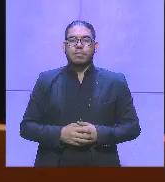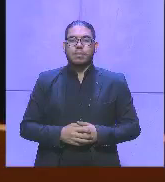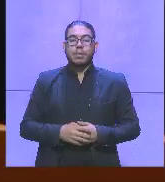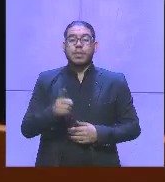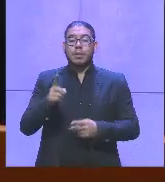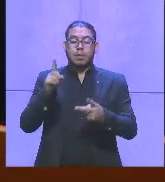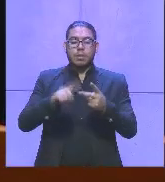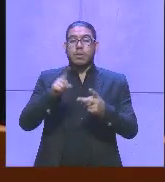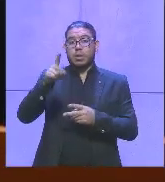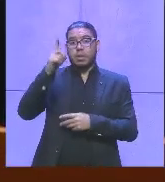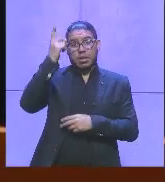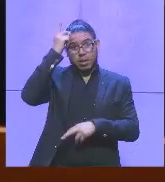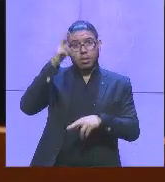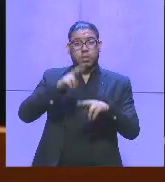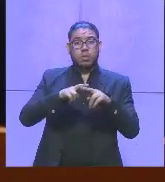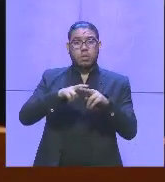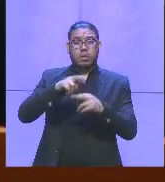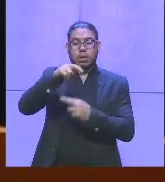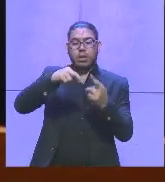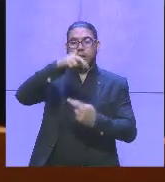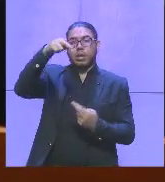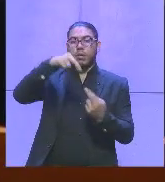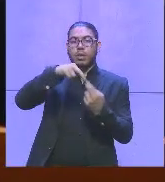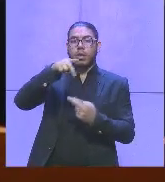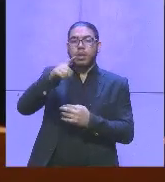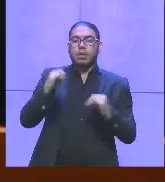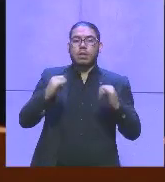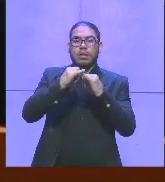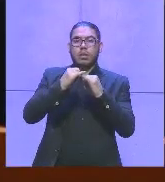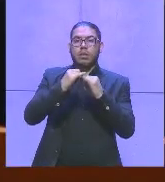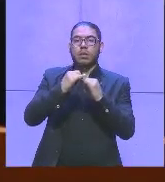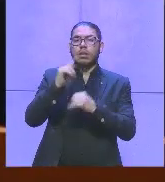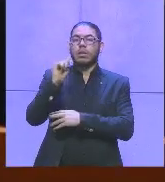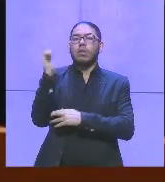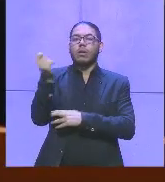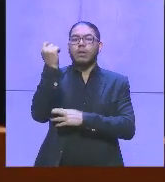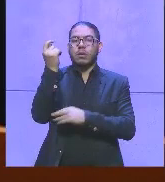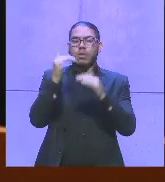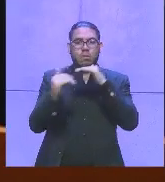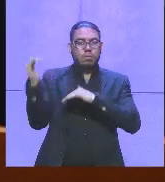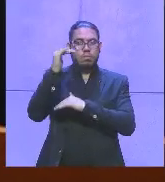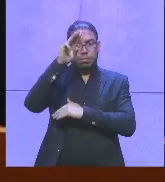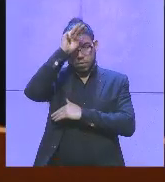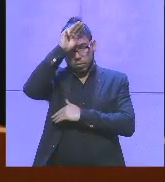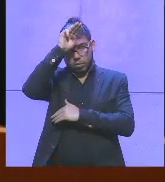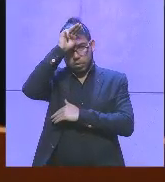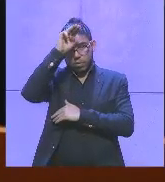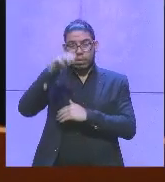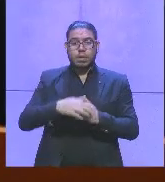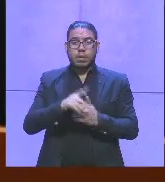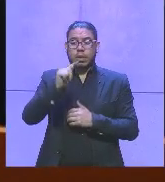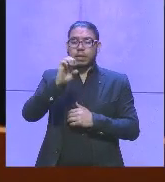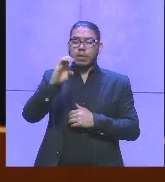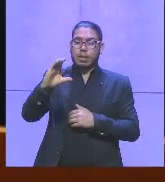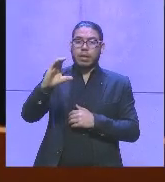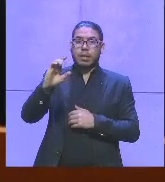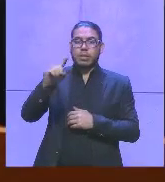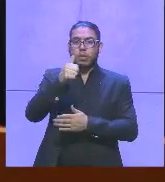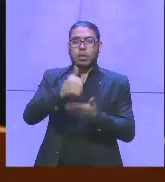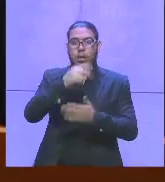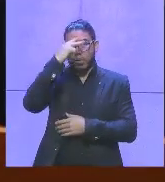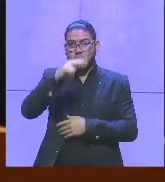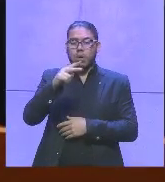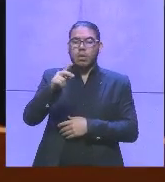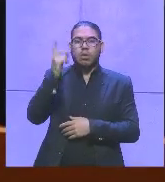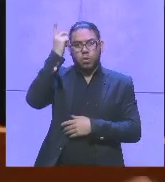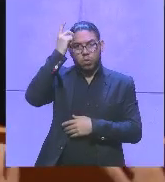Y del director regional del Departamento de Derecho en el Instituto Tecnológico y de Estudios Superiores de Monterrey Campus, Ciudad de México, el